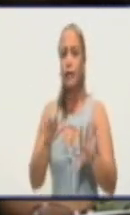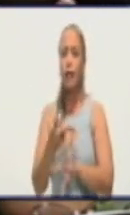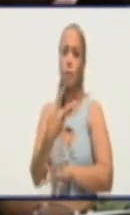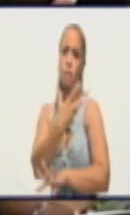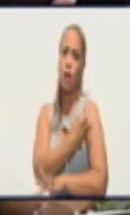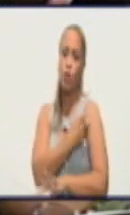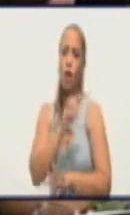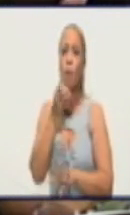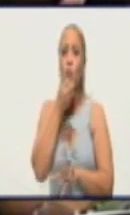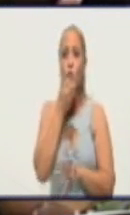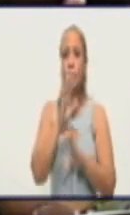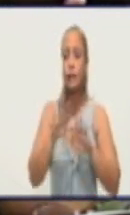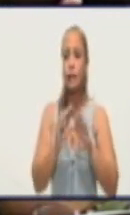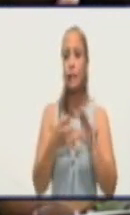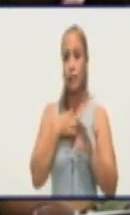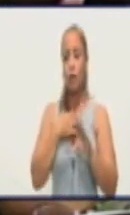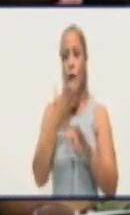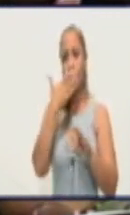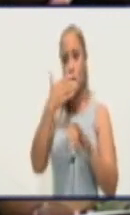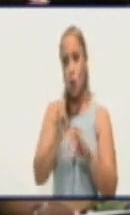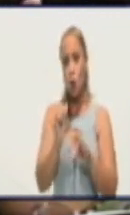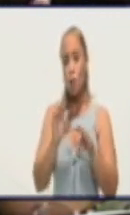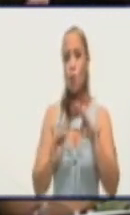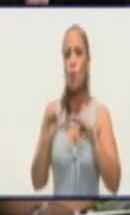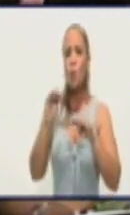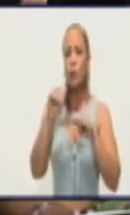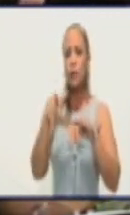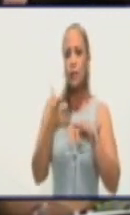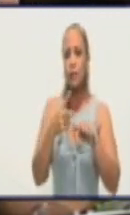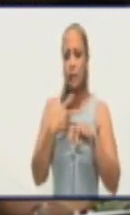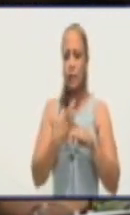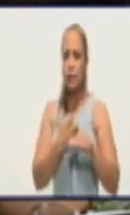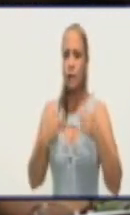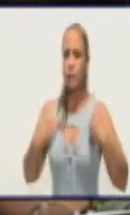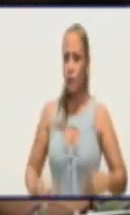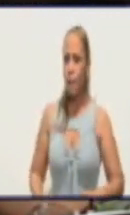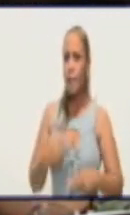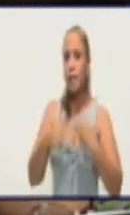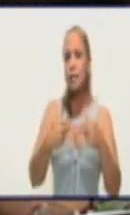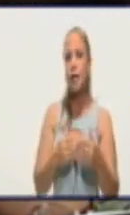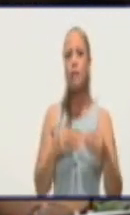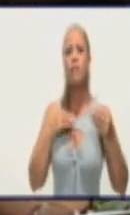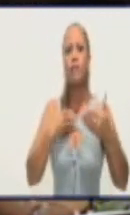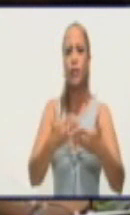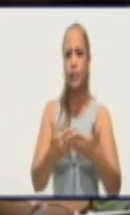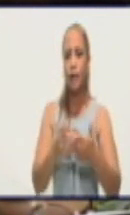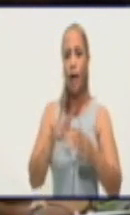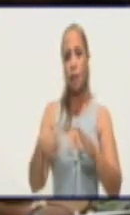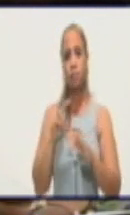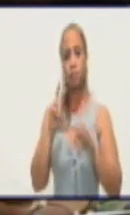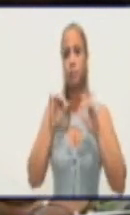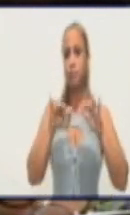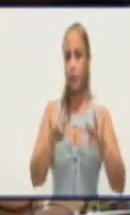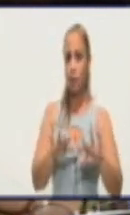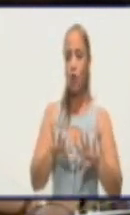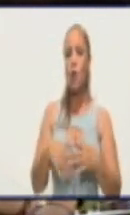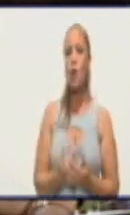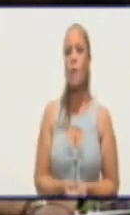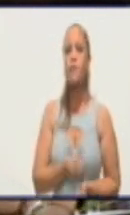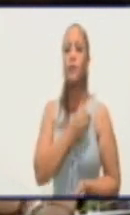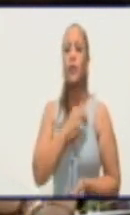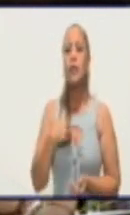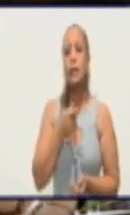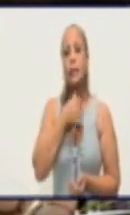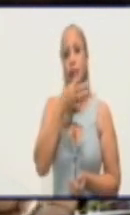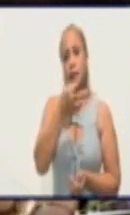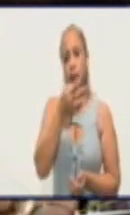los ponen en una mejor posición desde el punto de vista inmunológico para hacerle frente a la exposición del virus. Doctora, ya en los últimos minutos en